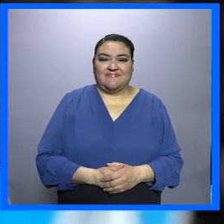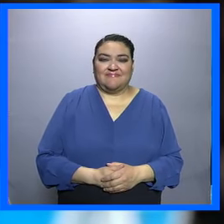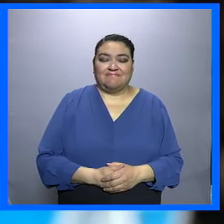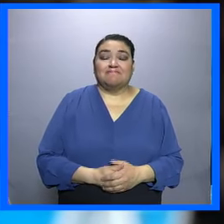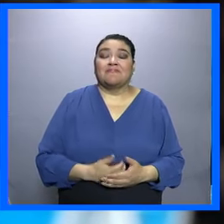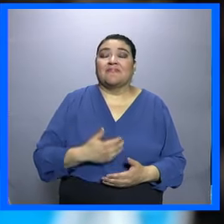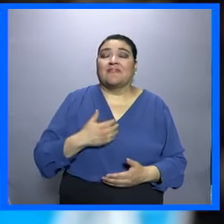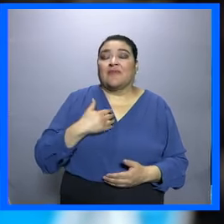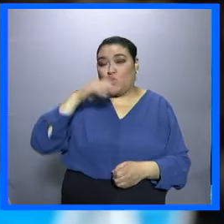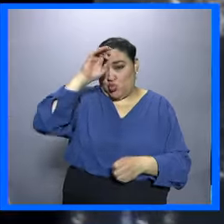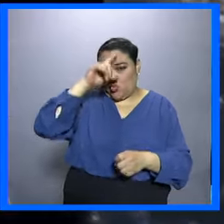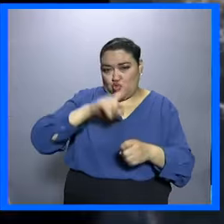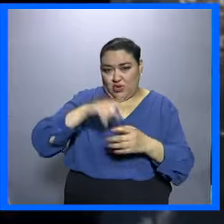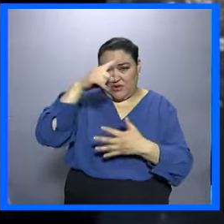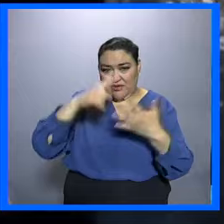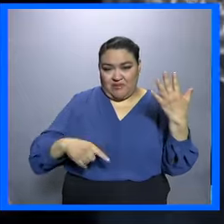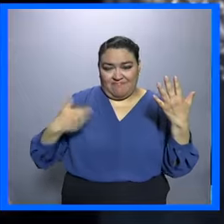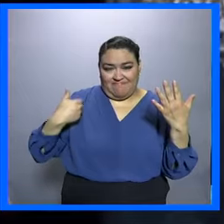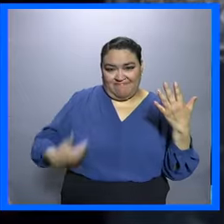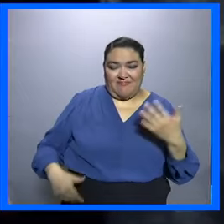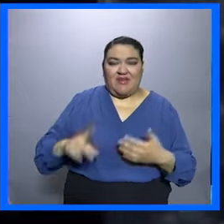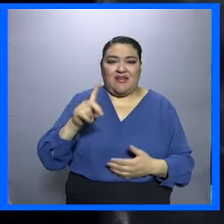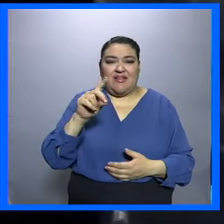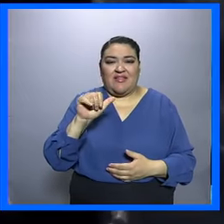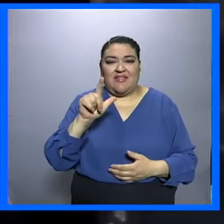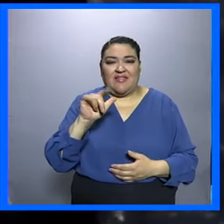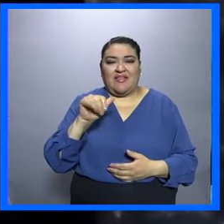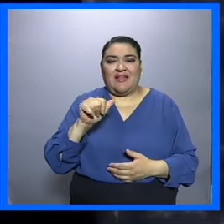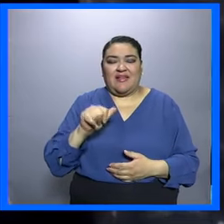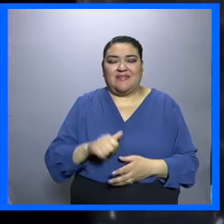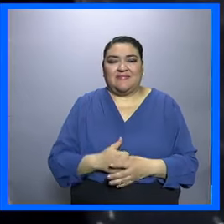Para Plural TV, Dalia Martínez.